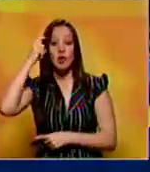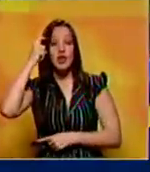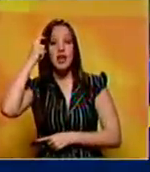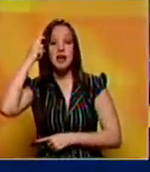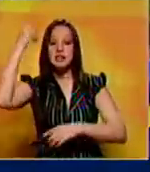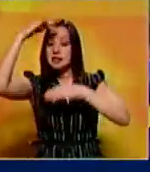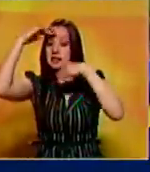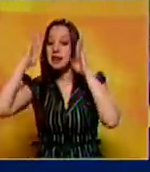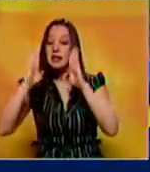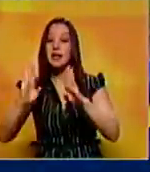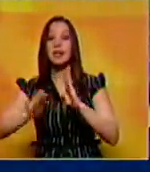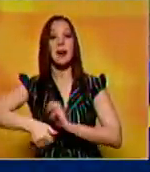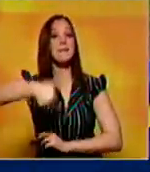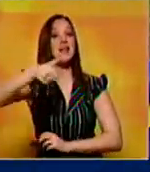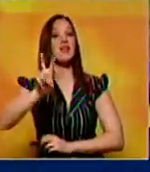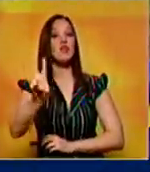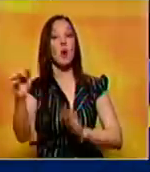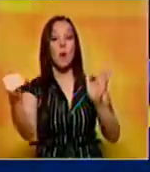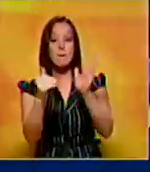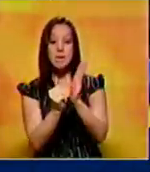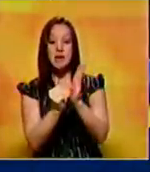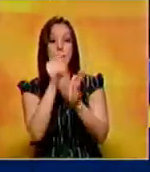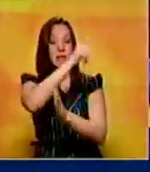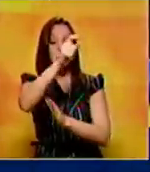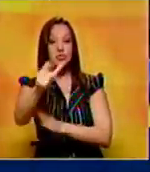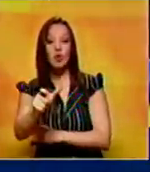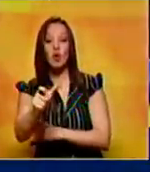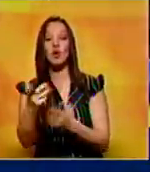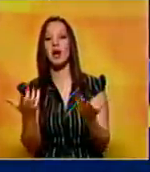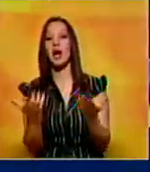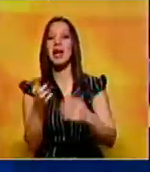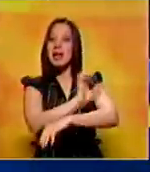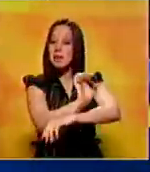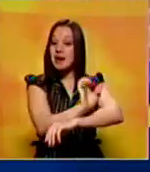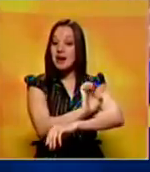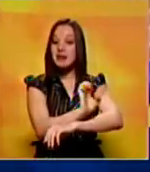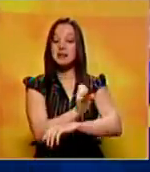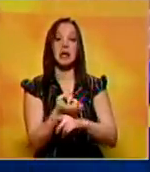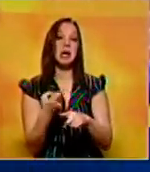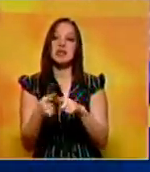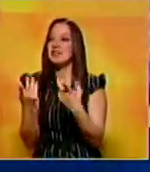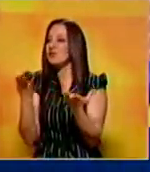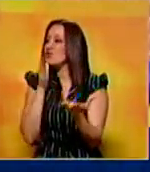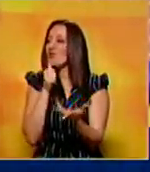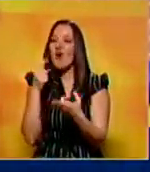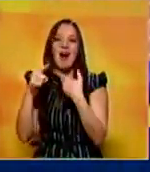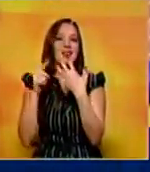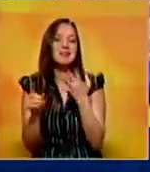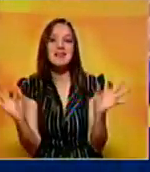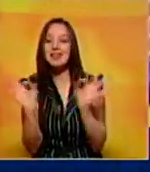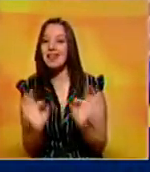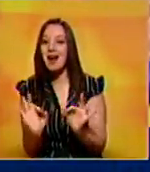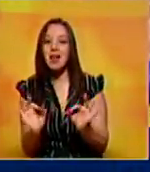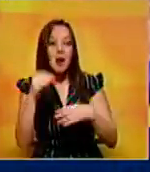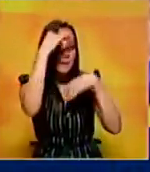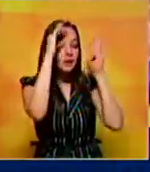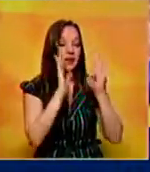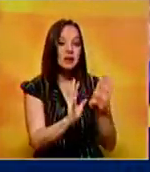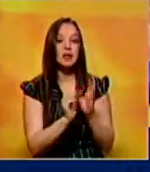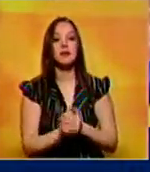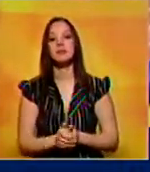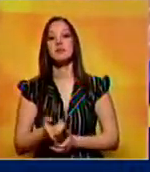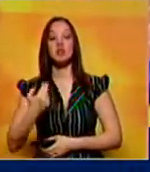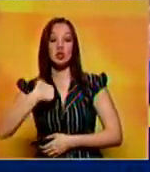2000 pacientes por el área de emergencia y las condiciones no están actas para cubrir esta demanda nosotros nos manejamos con más de